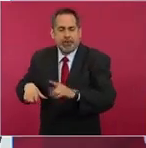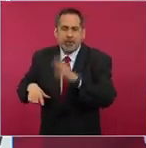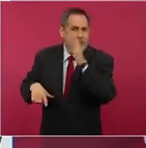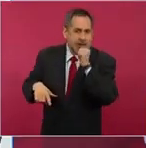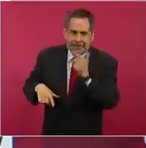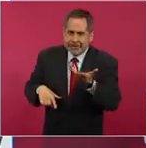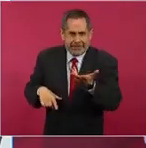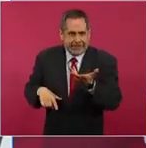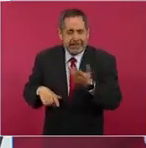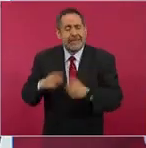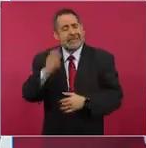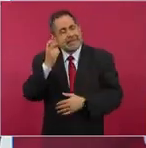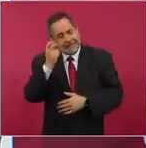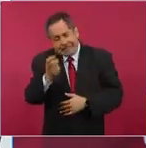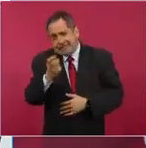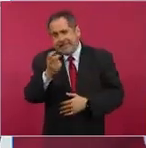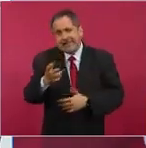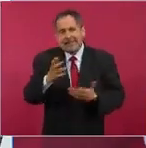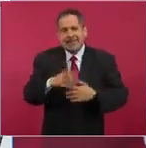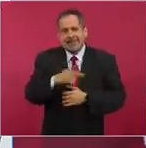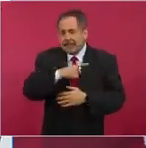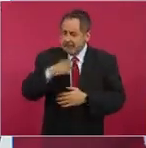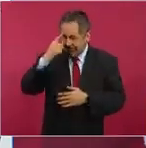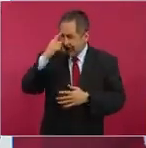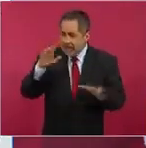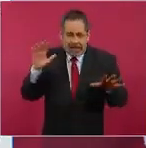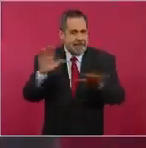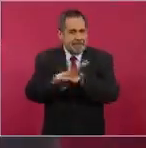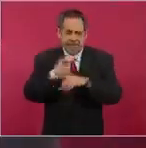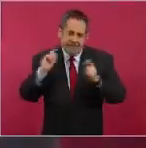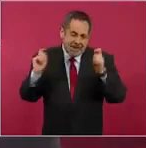Esas son de las cosas que tienen que cambiar